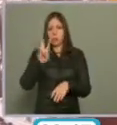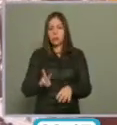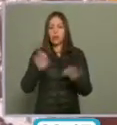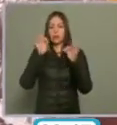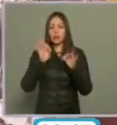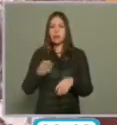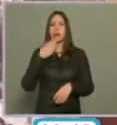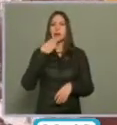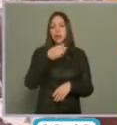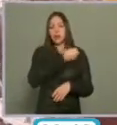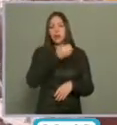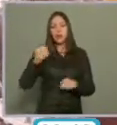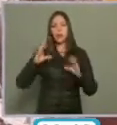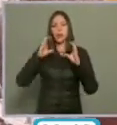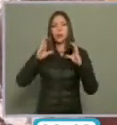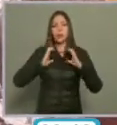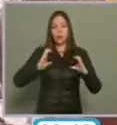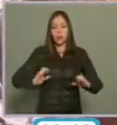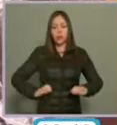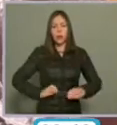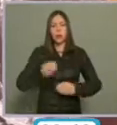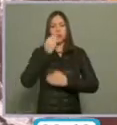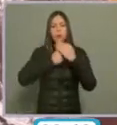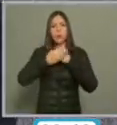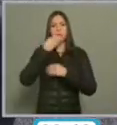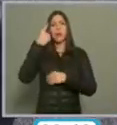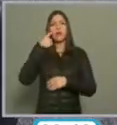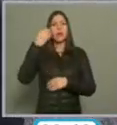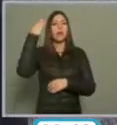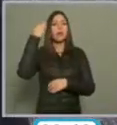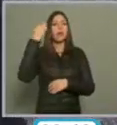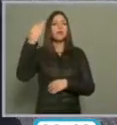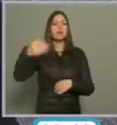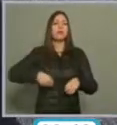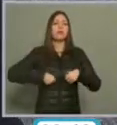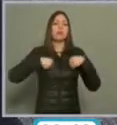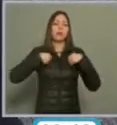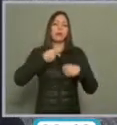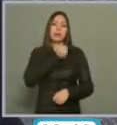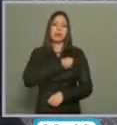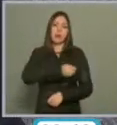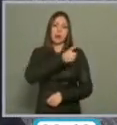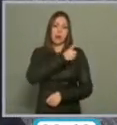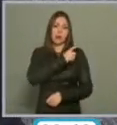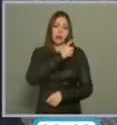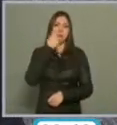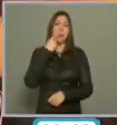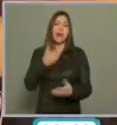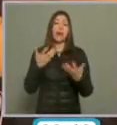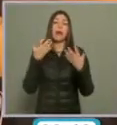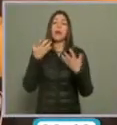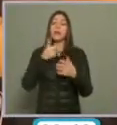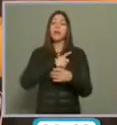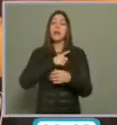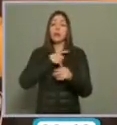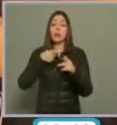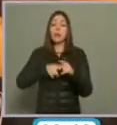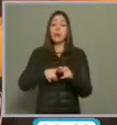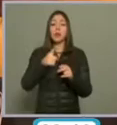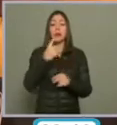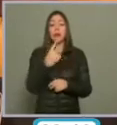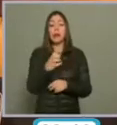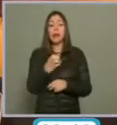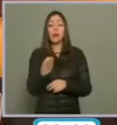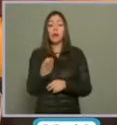cuidarnos para tener una larga vida y una vida Sí, saludable. que esos propósitos sean de todo el año, no nada más del inicio, ¿no? Claro. Mucha Bien lo gente dice, se doctor. cuida los 2 primeros